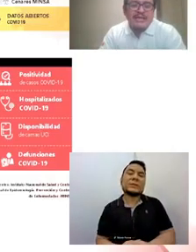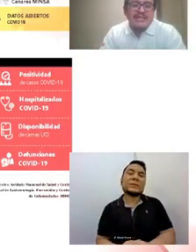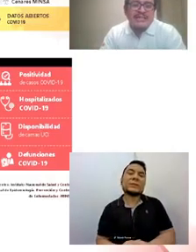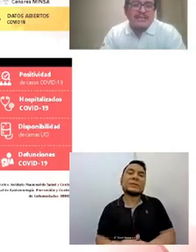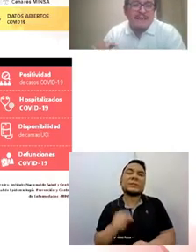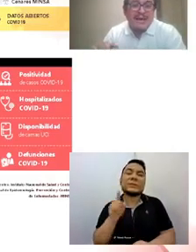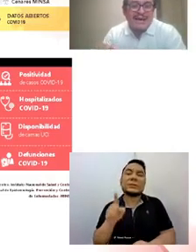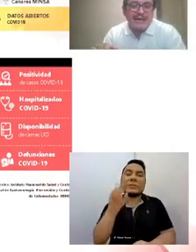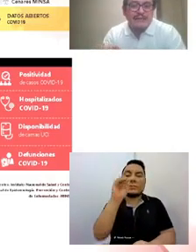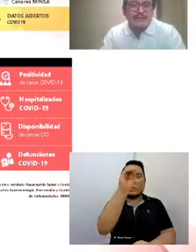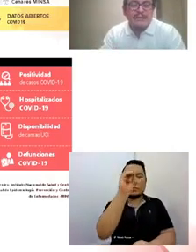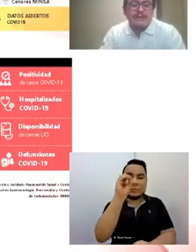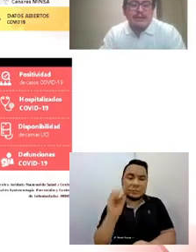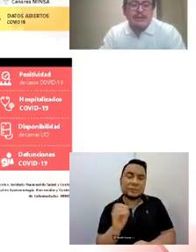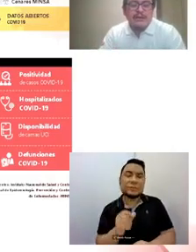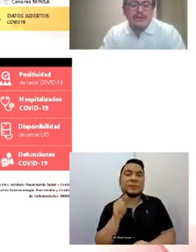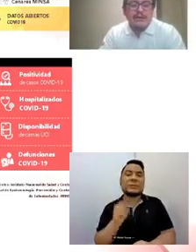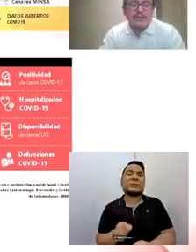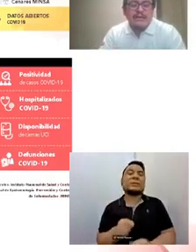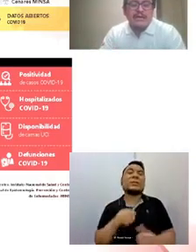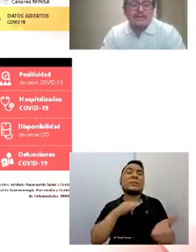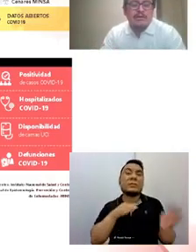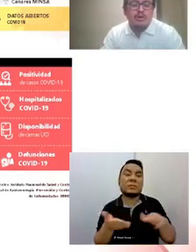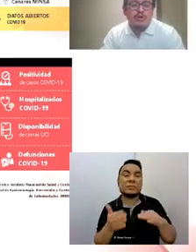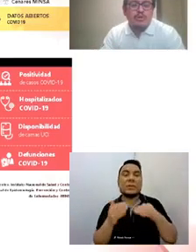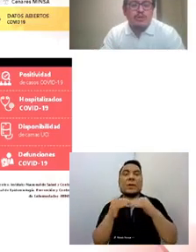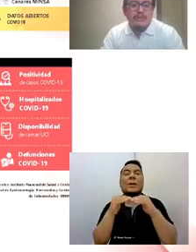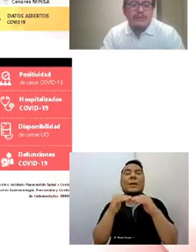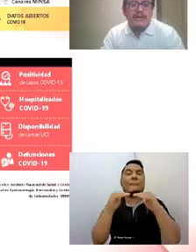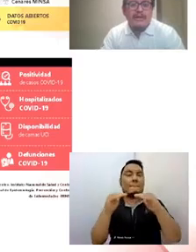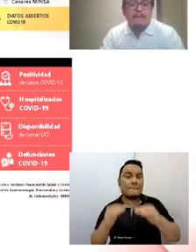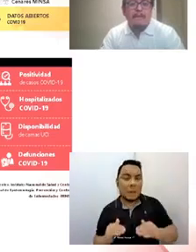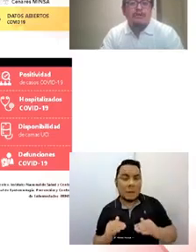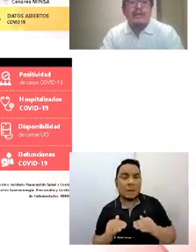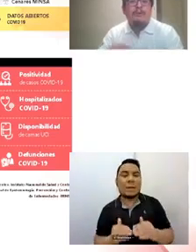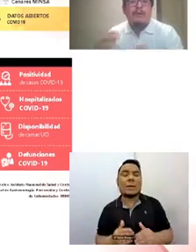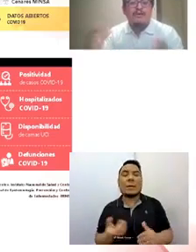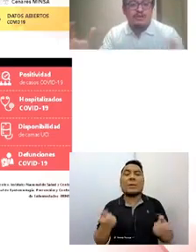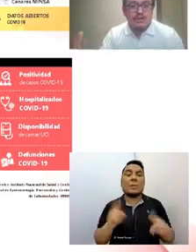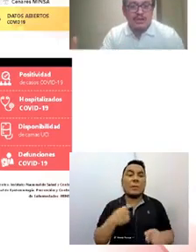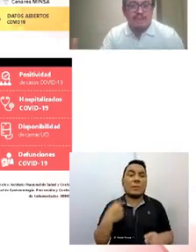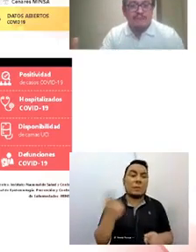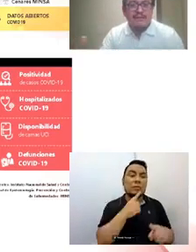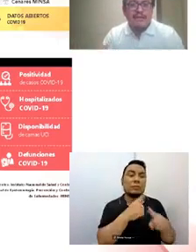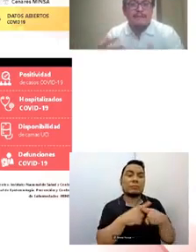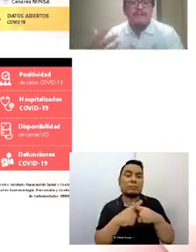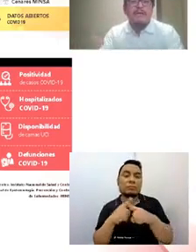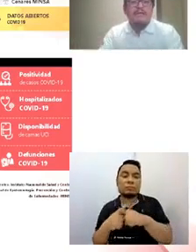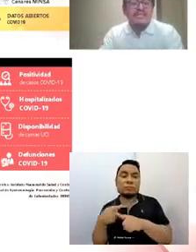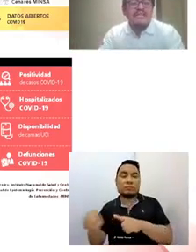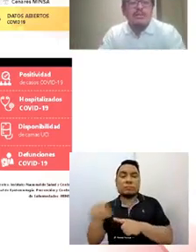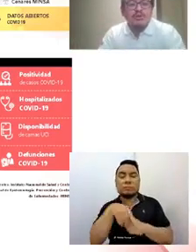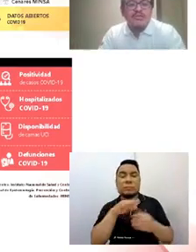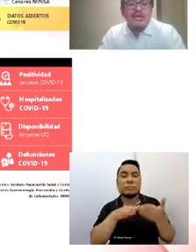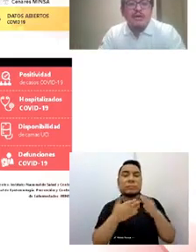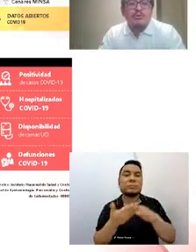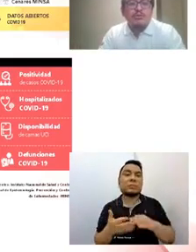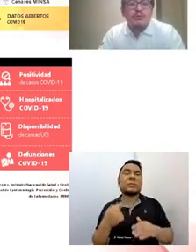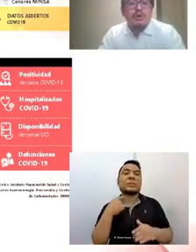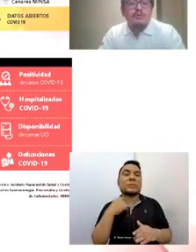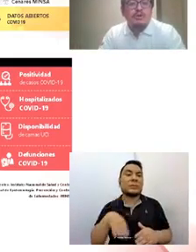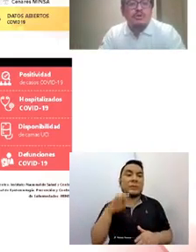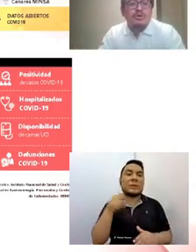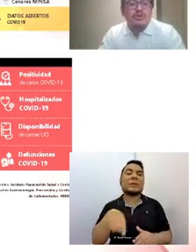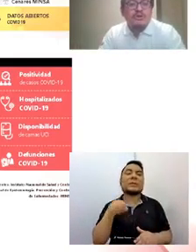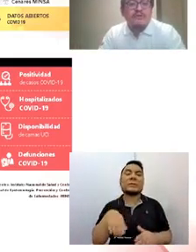un porcentaje de letalidad baja, en realidad cuando uno lo multiplica respecto a la población total afectada, se traduce